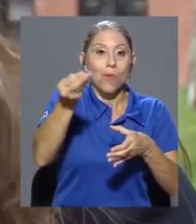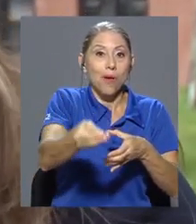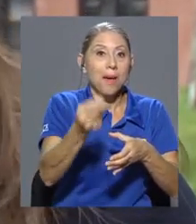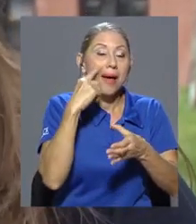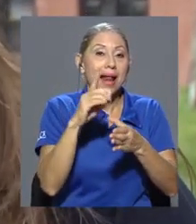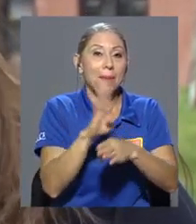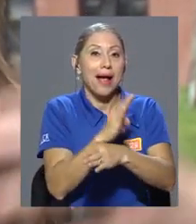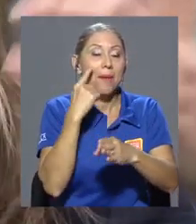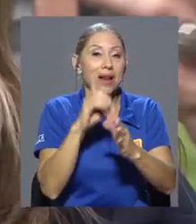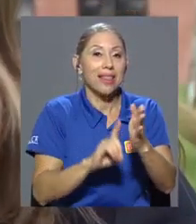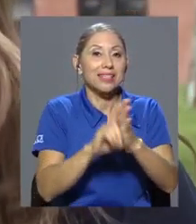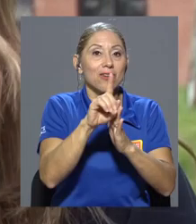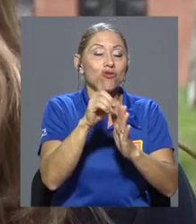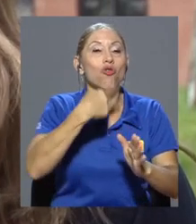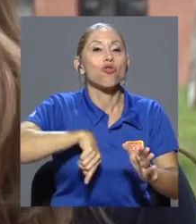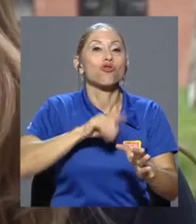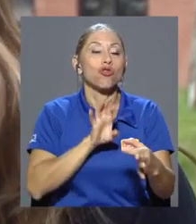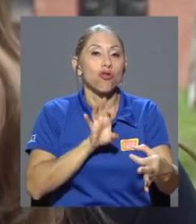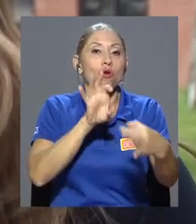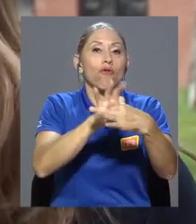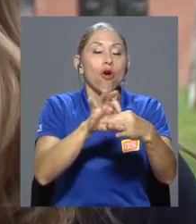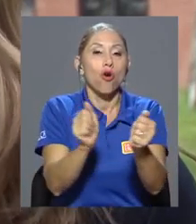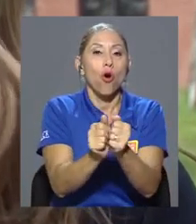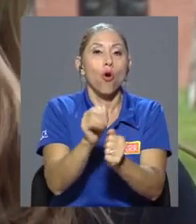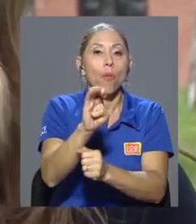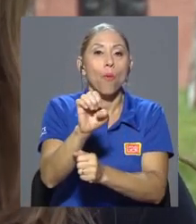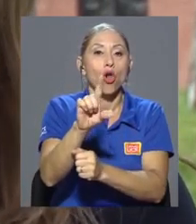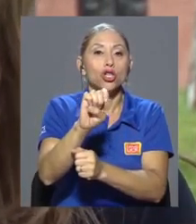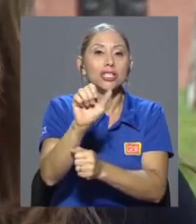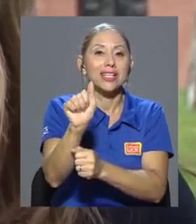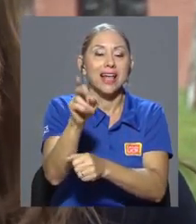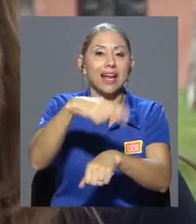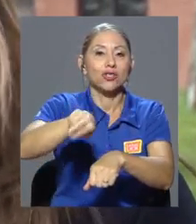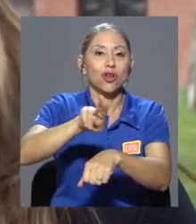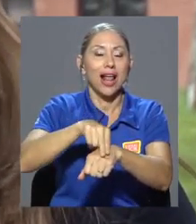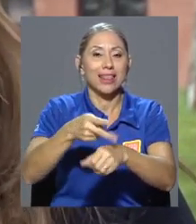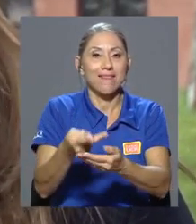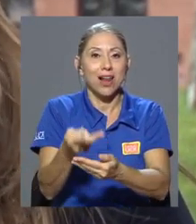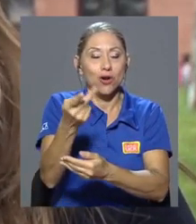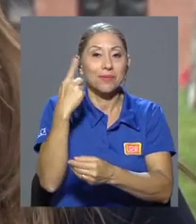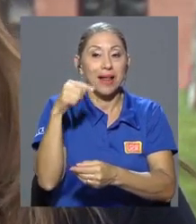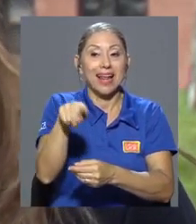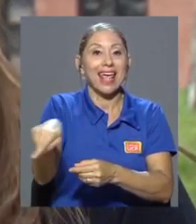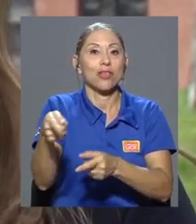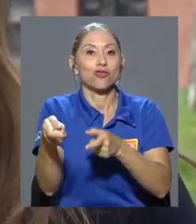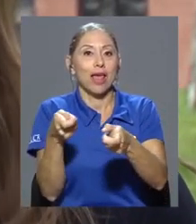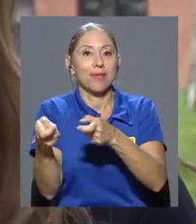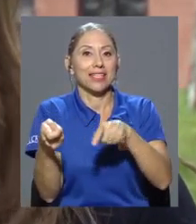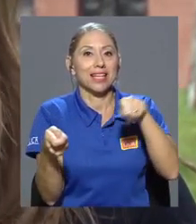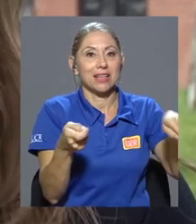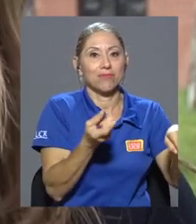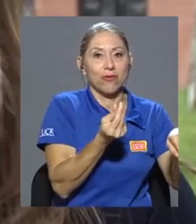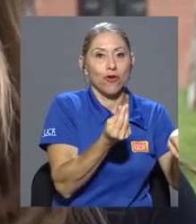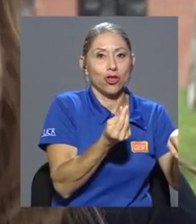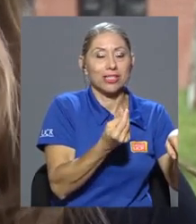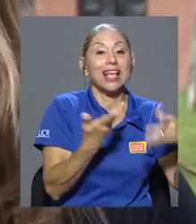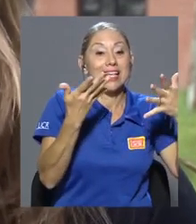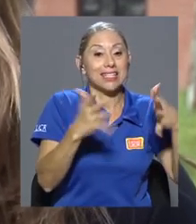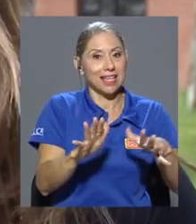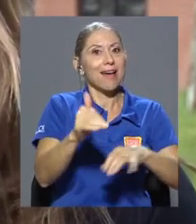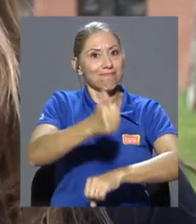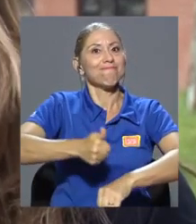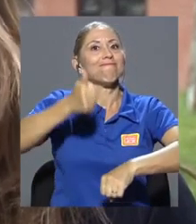estamos articulando, trabajando con la Bolsa Nacional de Valores para que sean los administradores de esos fondos. Y de esa forma que se